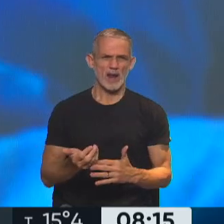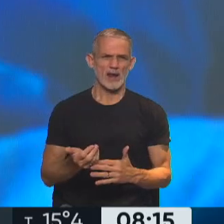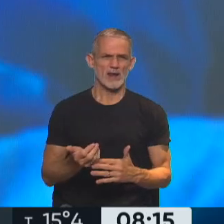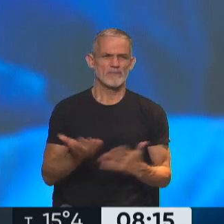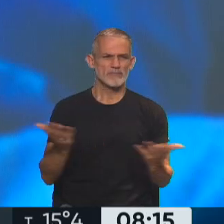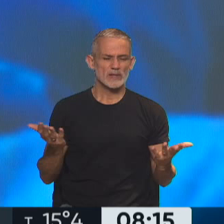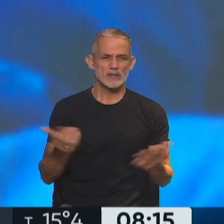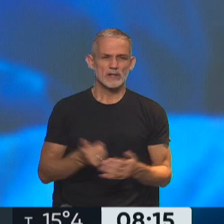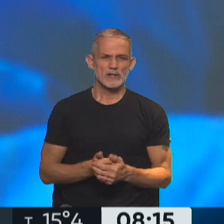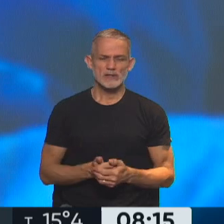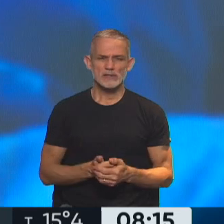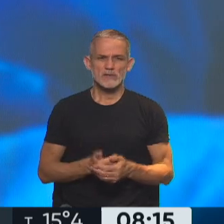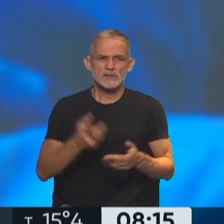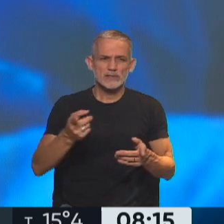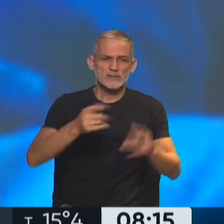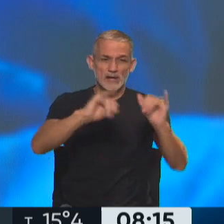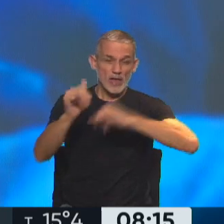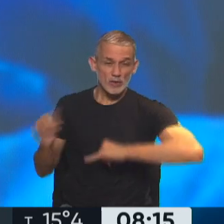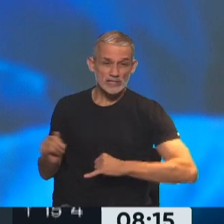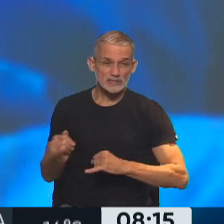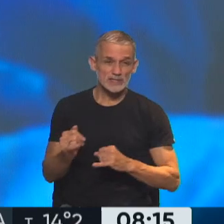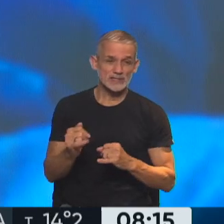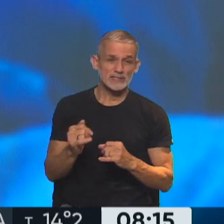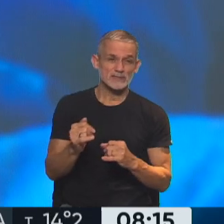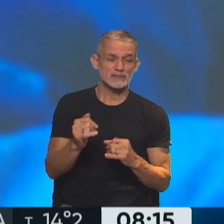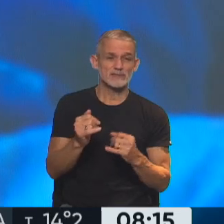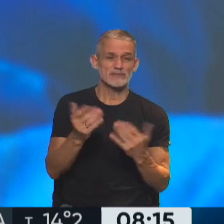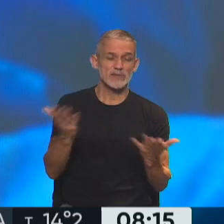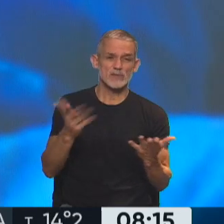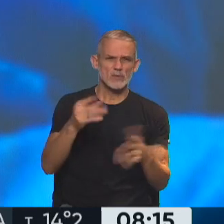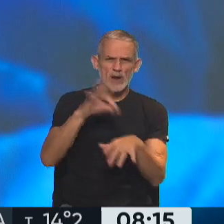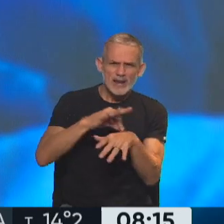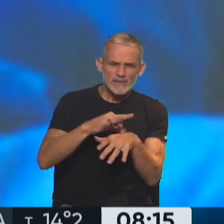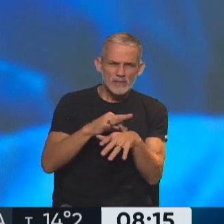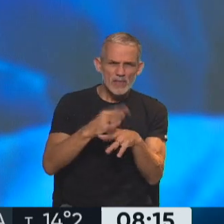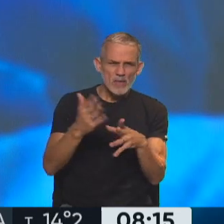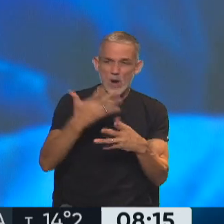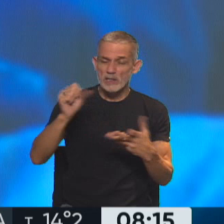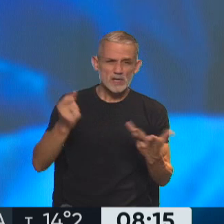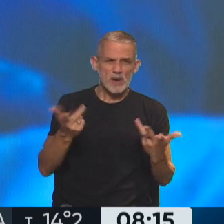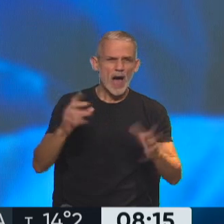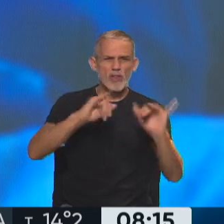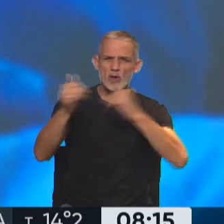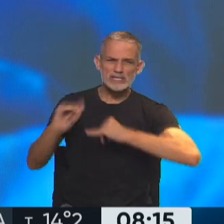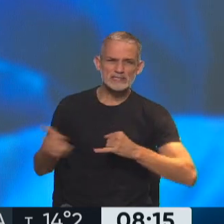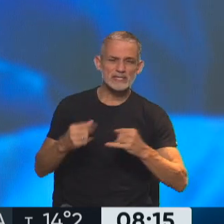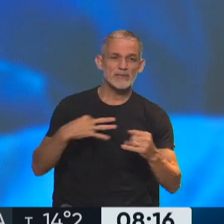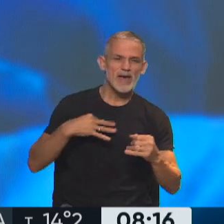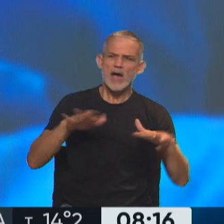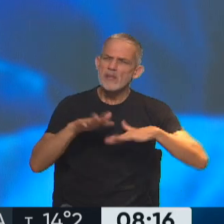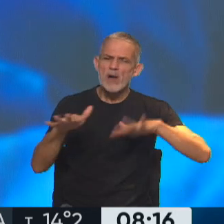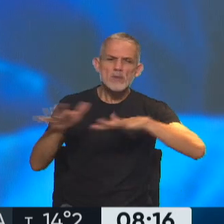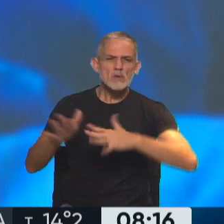sensación, sobre todo con los adolescentes, que son ese reservorio que lleva la enfermedad a todos lados porque tienen una vida social muy activa, ¿no? Y